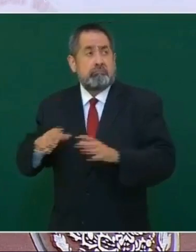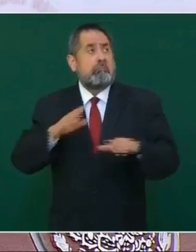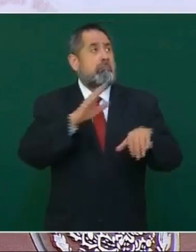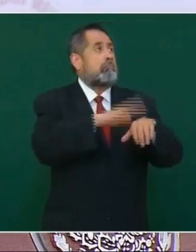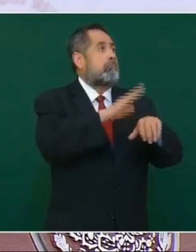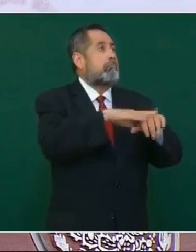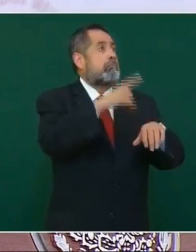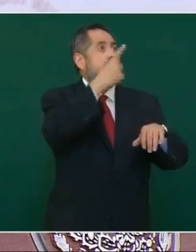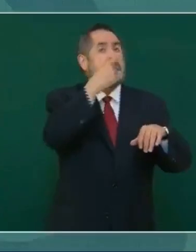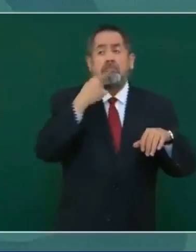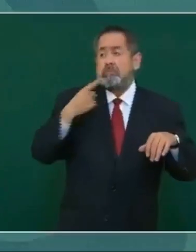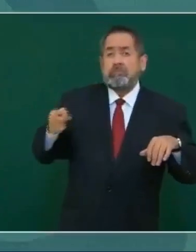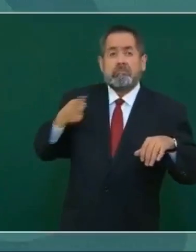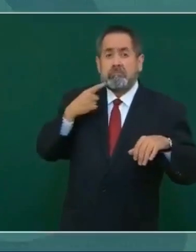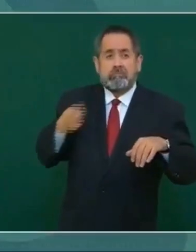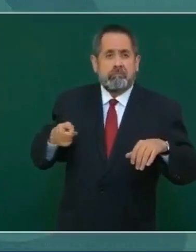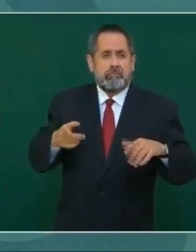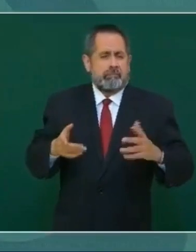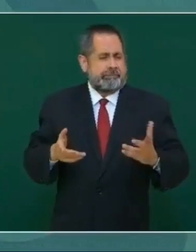México.